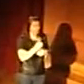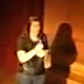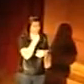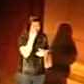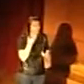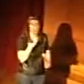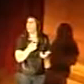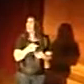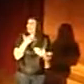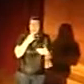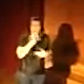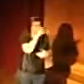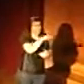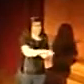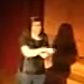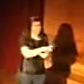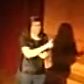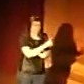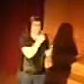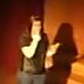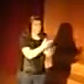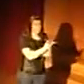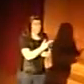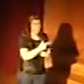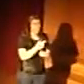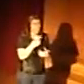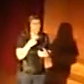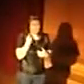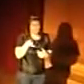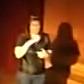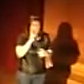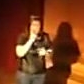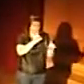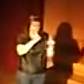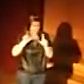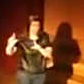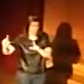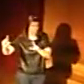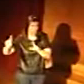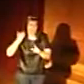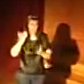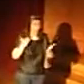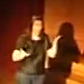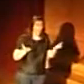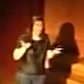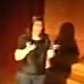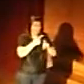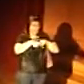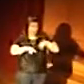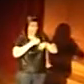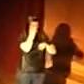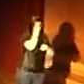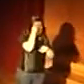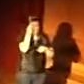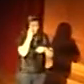debemos esto no Pues bien aquí les he querido traer simplemente por comparación no quería dejar hacer este juego la diferente interpretación que de un